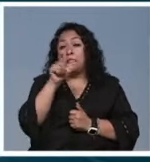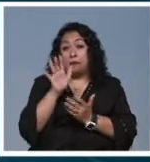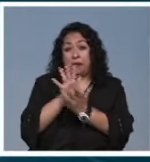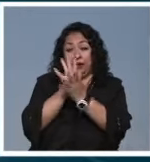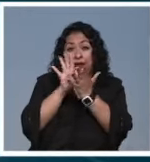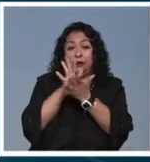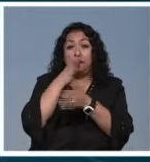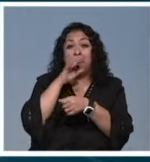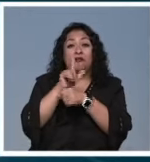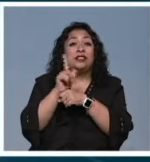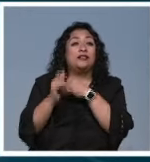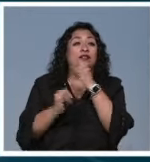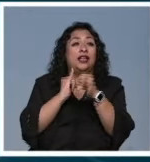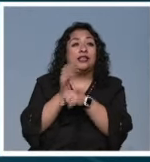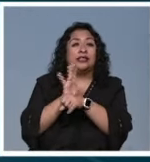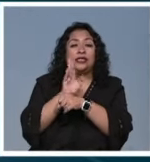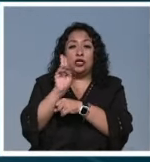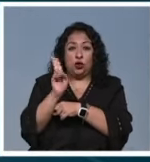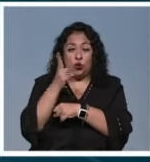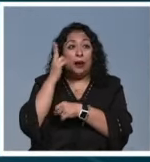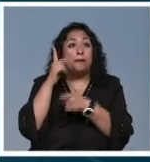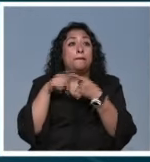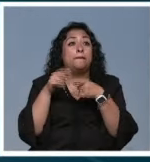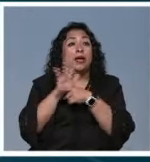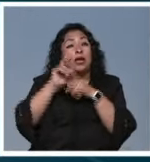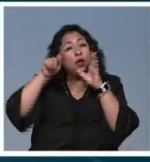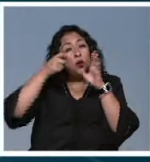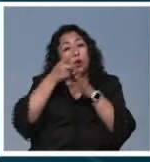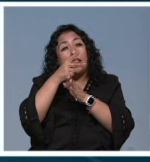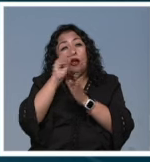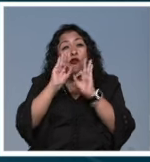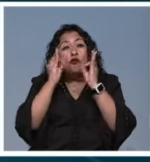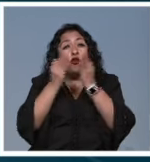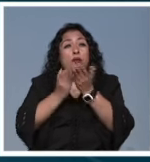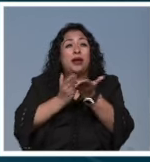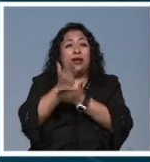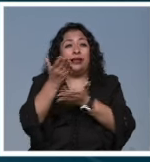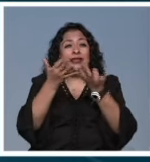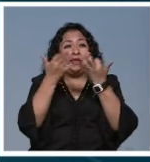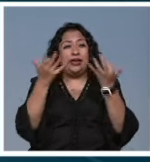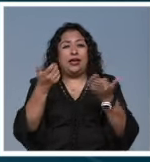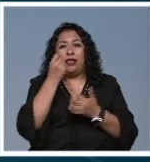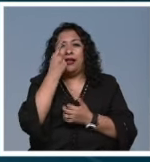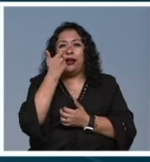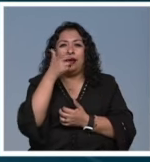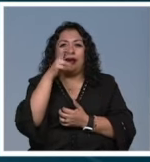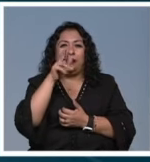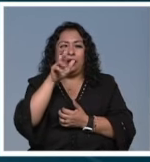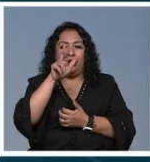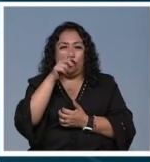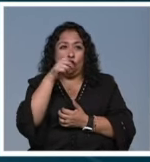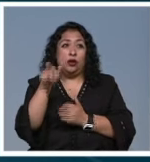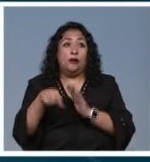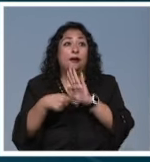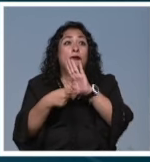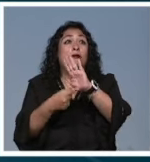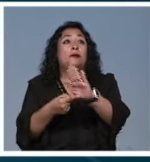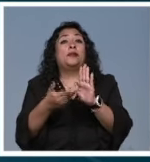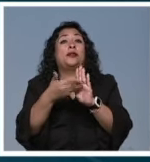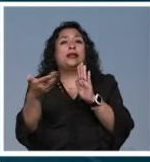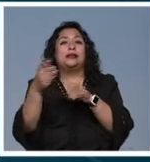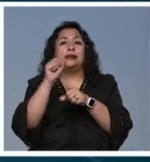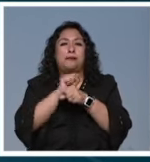en el Festival Internacional de Cine UNAM, la película documental Formas de Atravesar un Territorio de Gabriela Domínguez Rubalcaba será proyectada durante